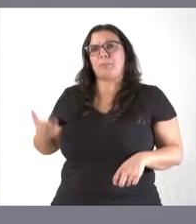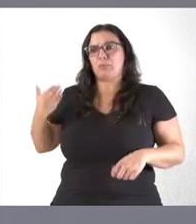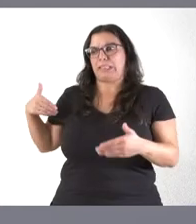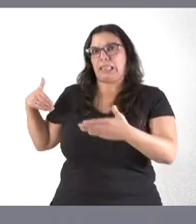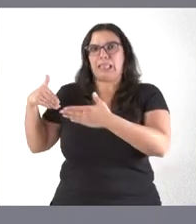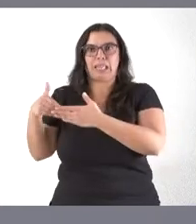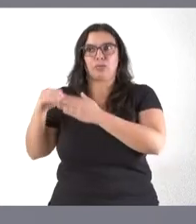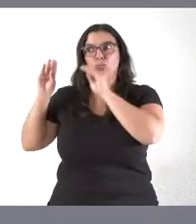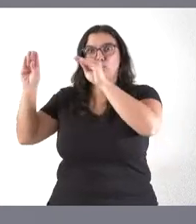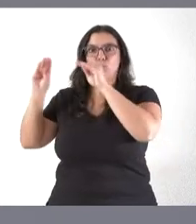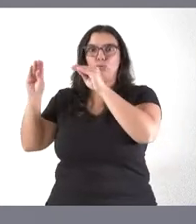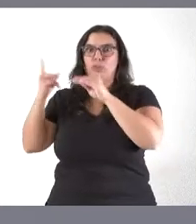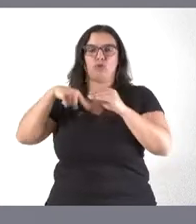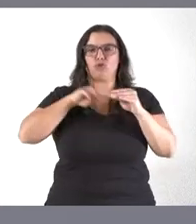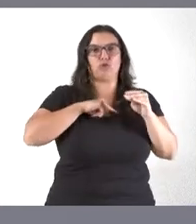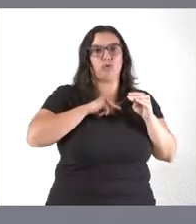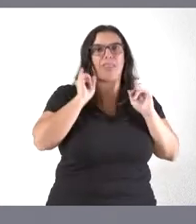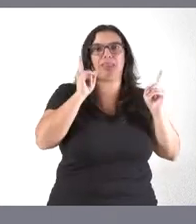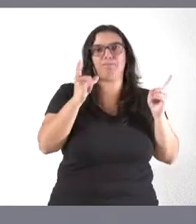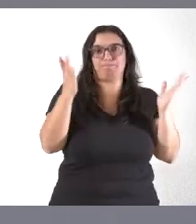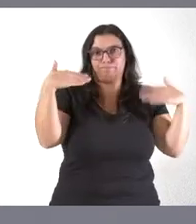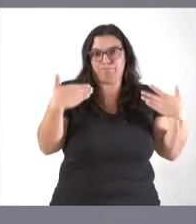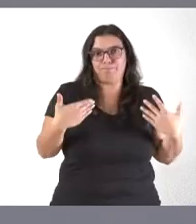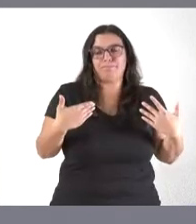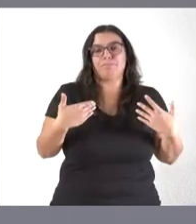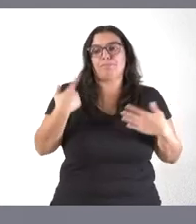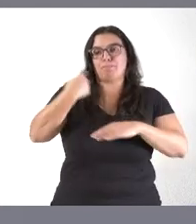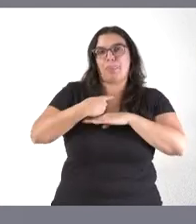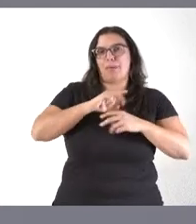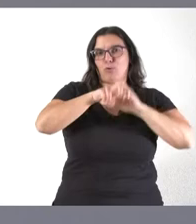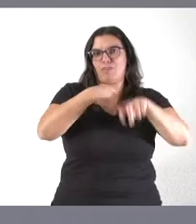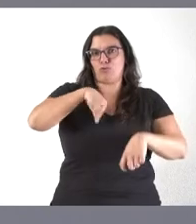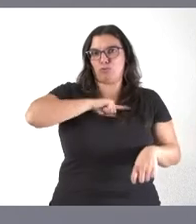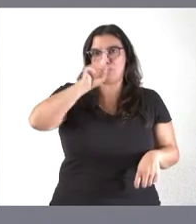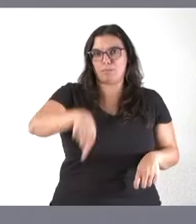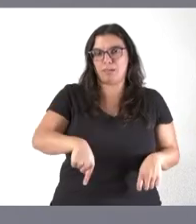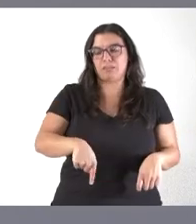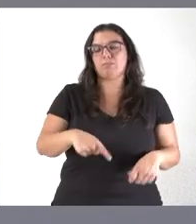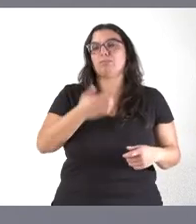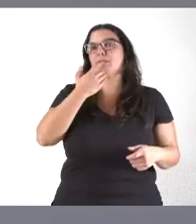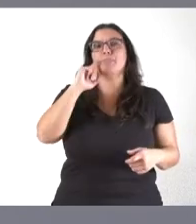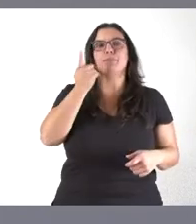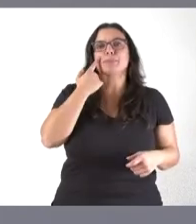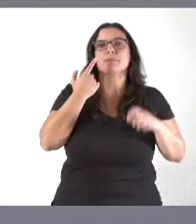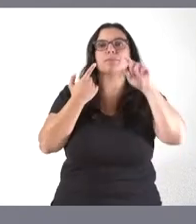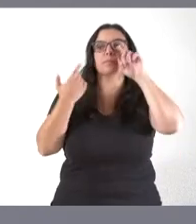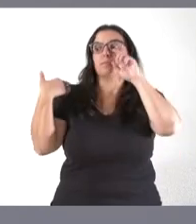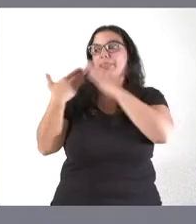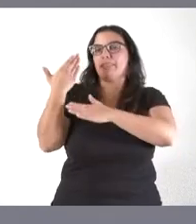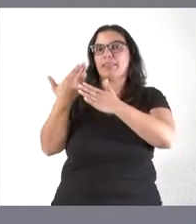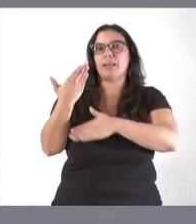en el proyecto de presupuestos del estado que también determina modificaciones en el presupuesto de la junta de Castilla y león hemos conocido Pues los últimos días